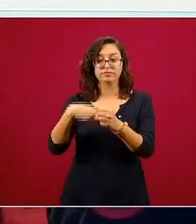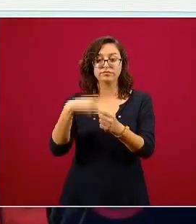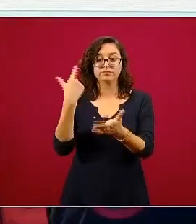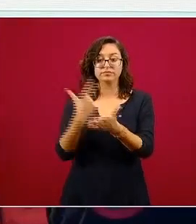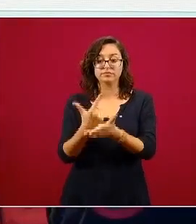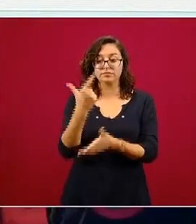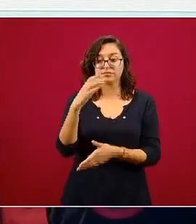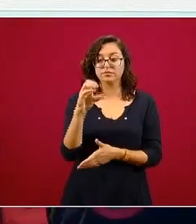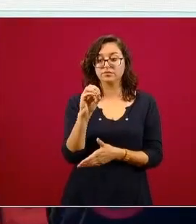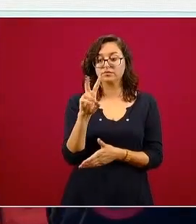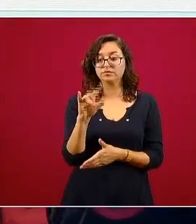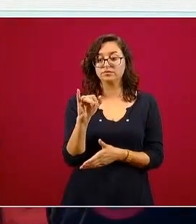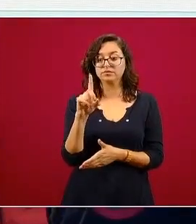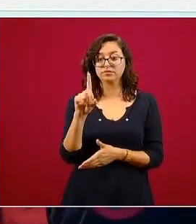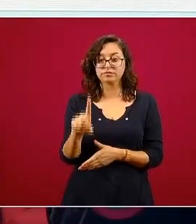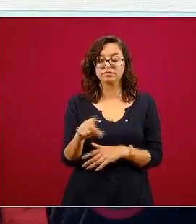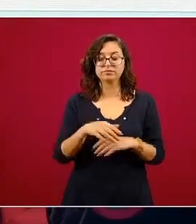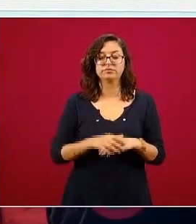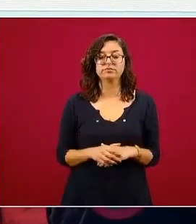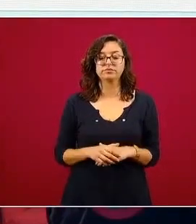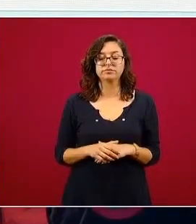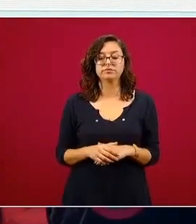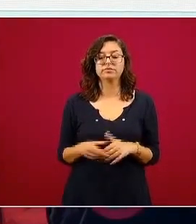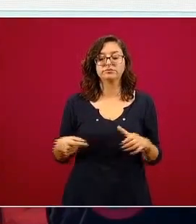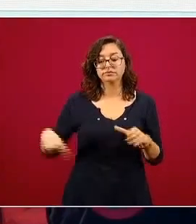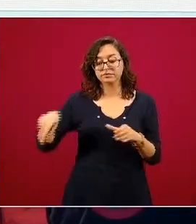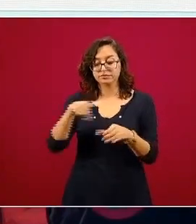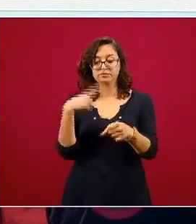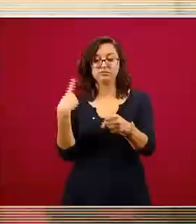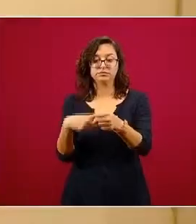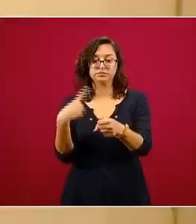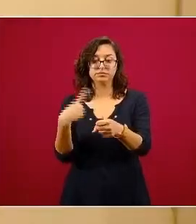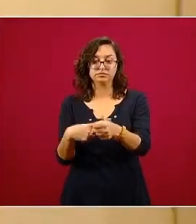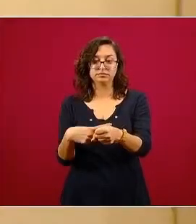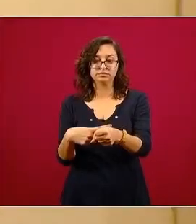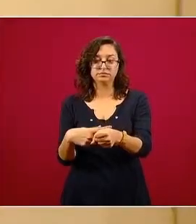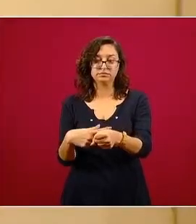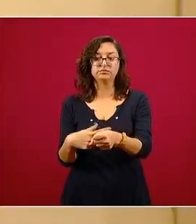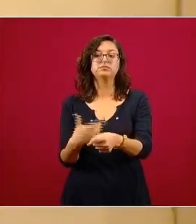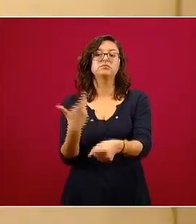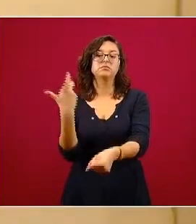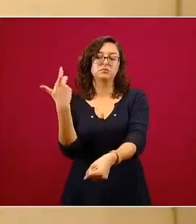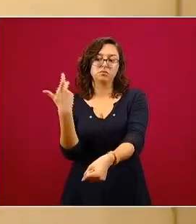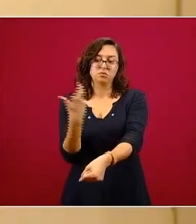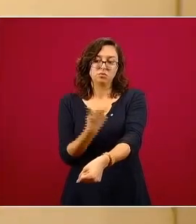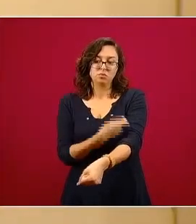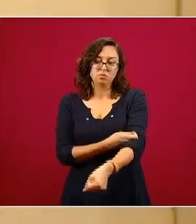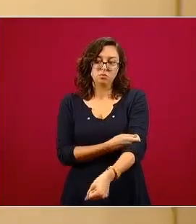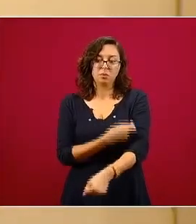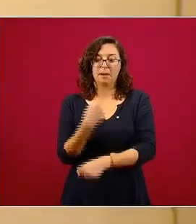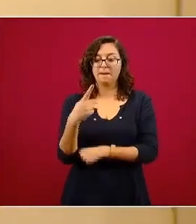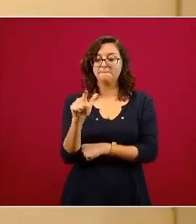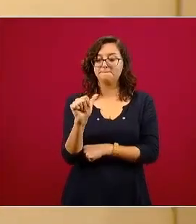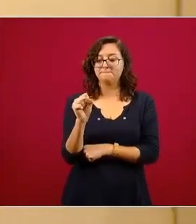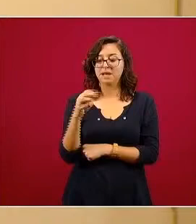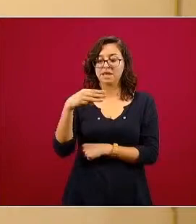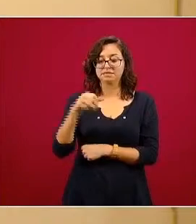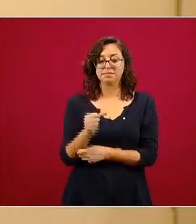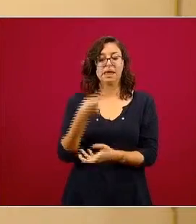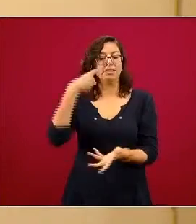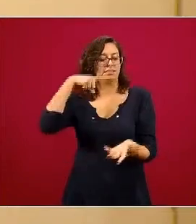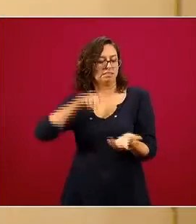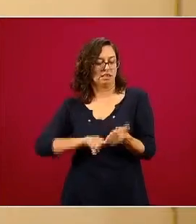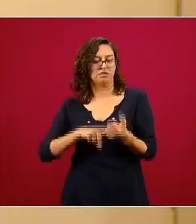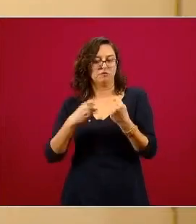cual a los receptores, a los enfermos, se les aplica el plasma que contiene